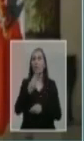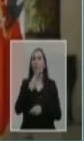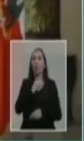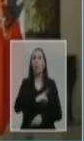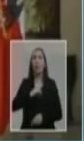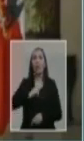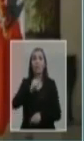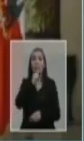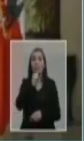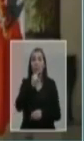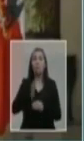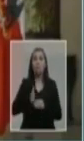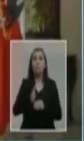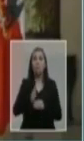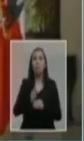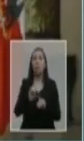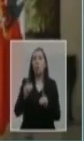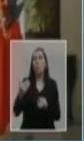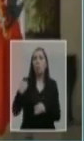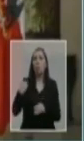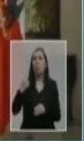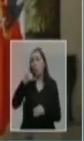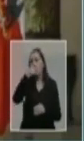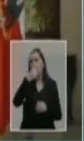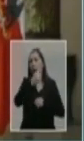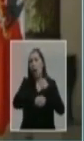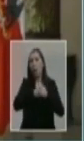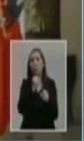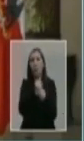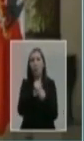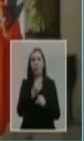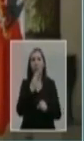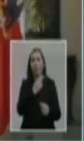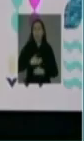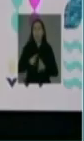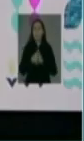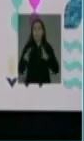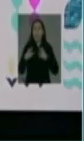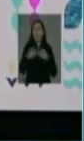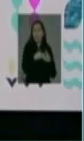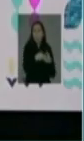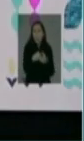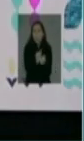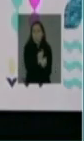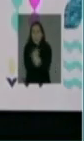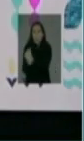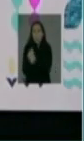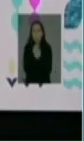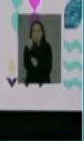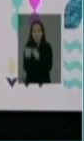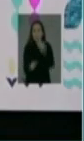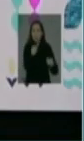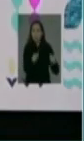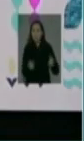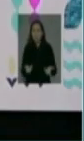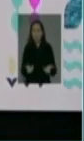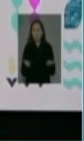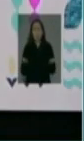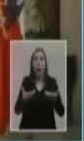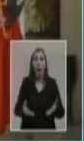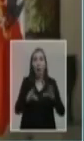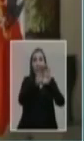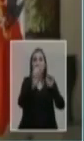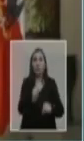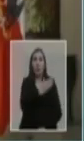entre, alguien que no ha hecho ninguna inversión como ellos, como por ejemplo estas AFP chilenas que ya